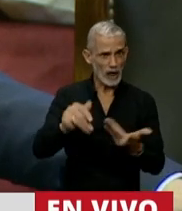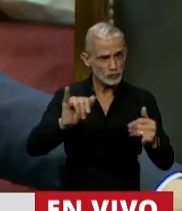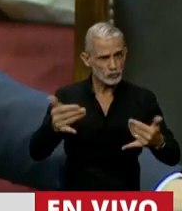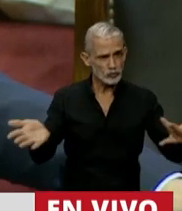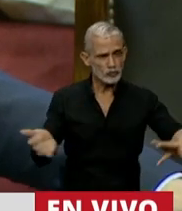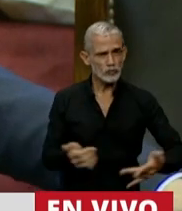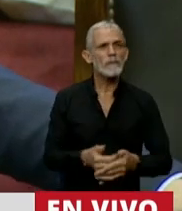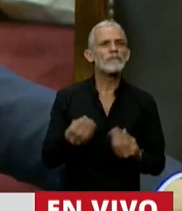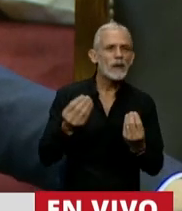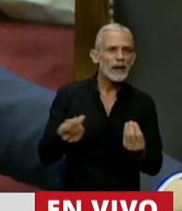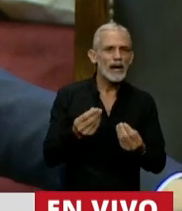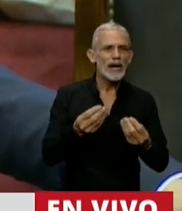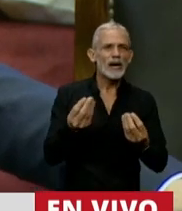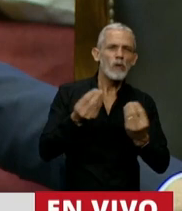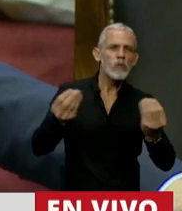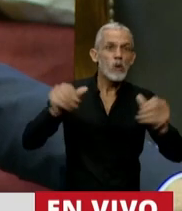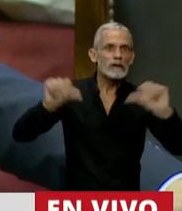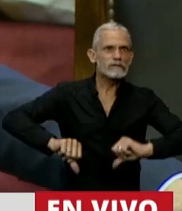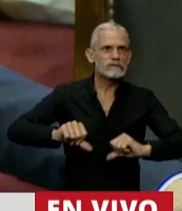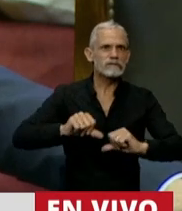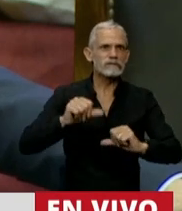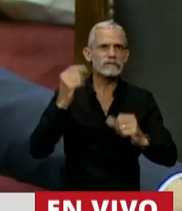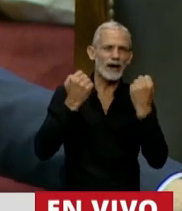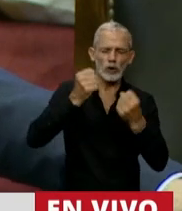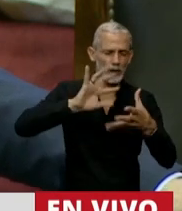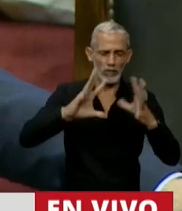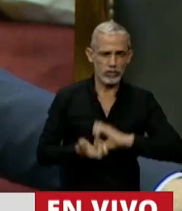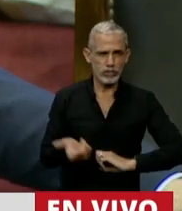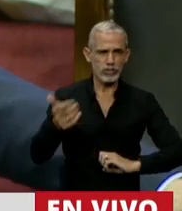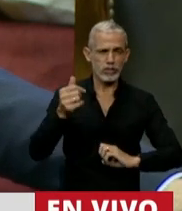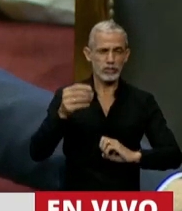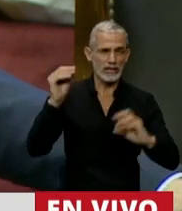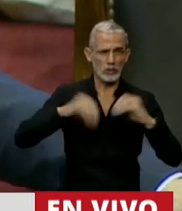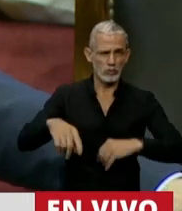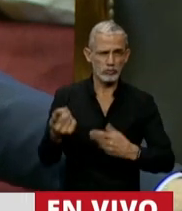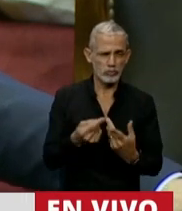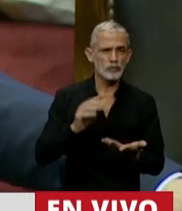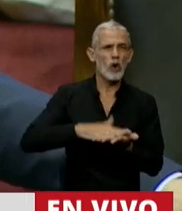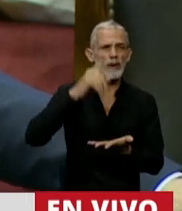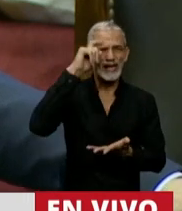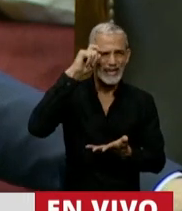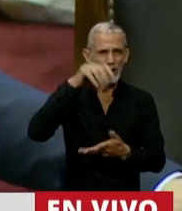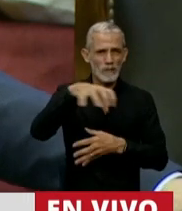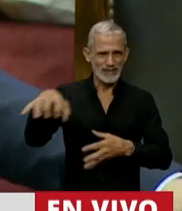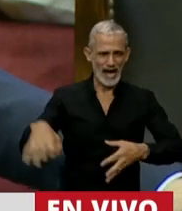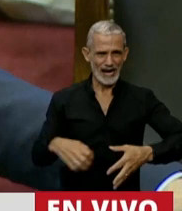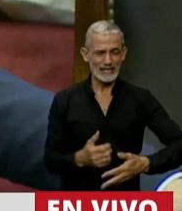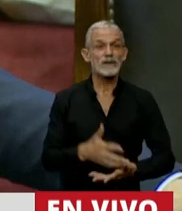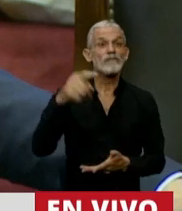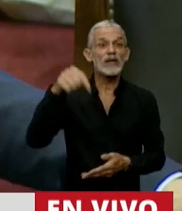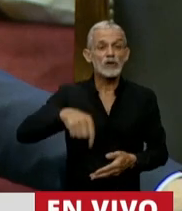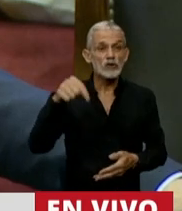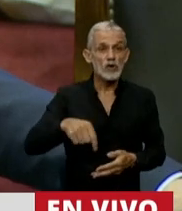para que no quiebren por el colapso que se había generado en la asistencia sanitaria y